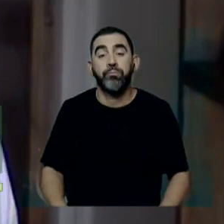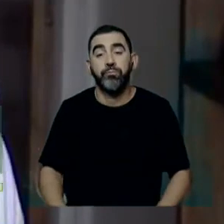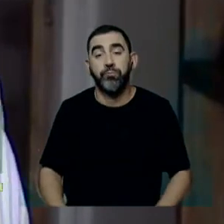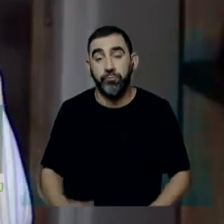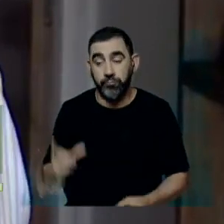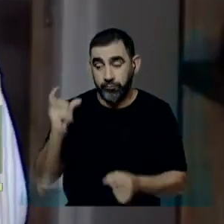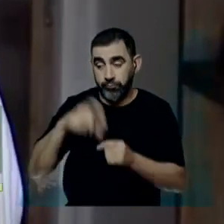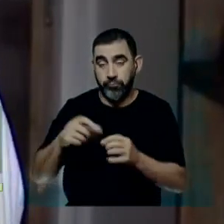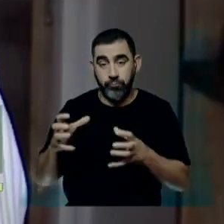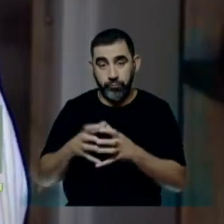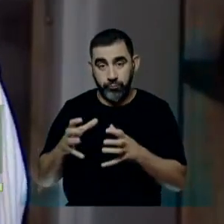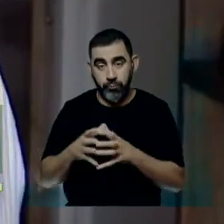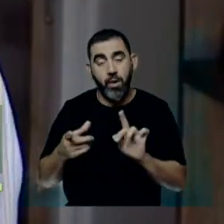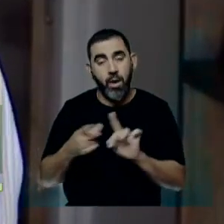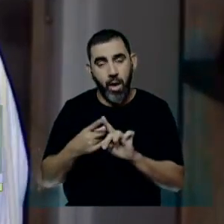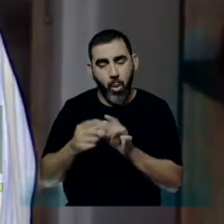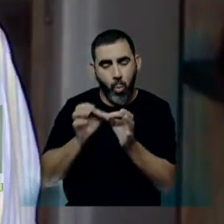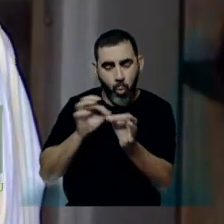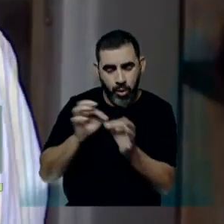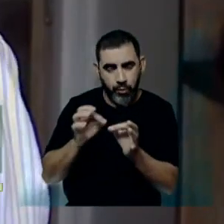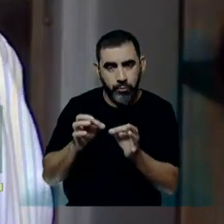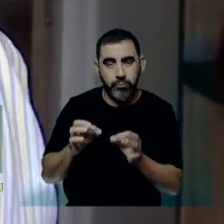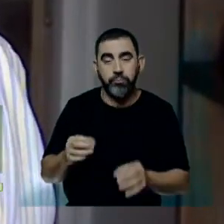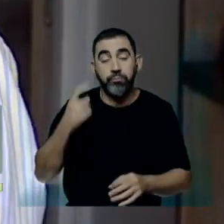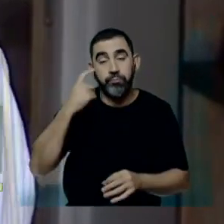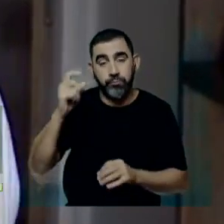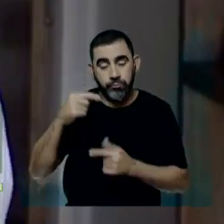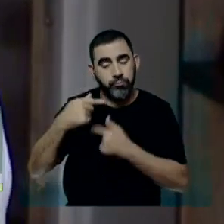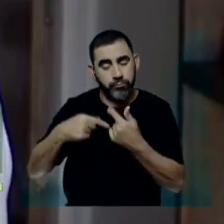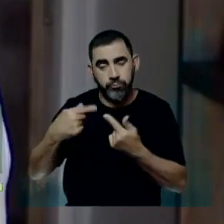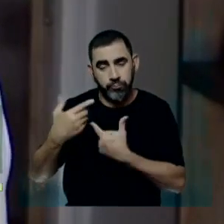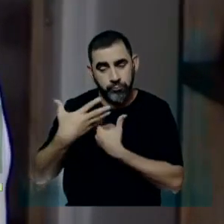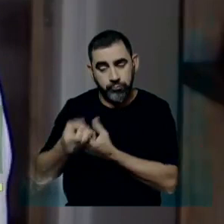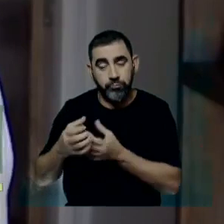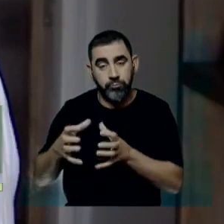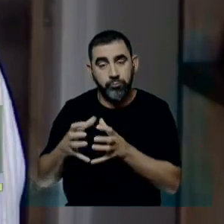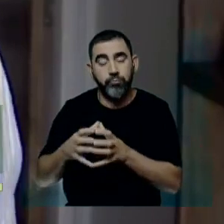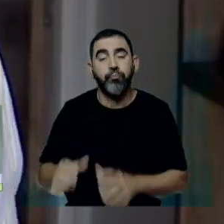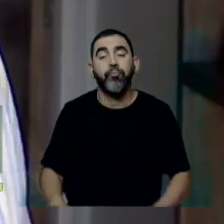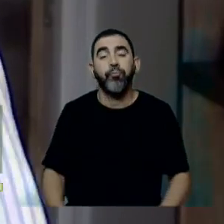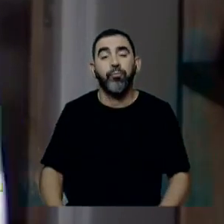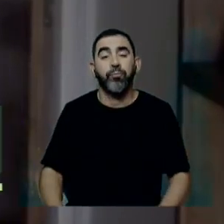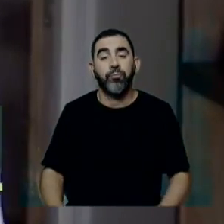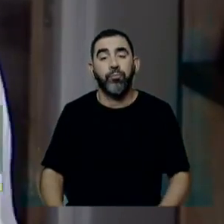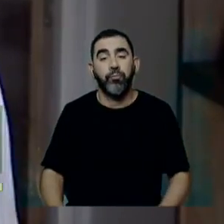formamos parte, tenemos un acuerdo estratégico y es nuestra idea darle permanencia en el futuro. La posibilidad